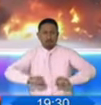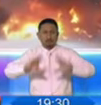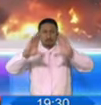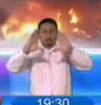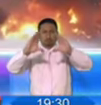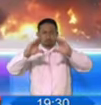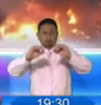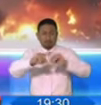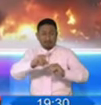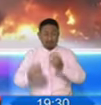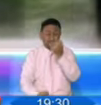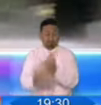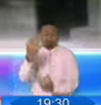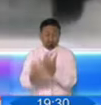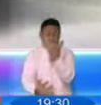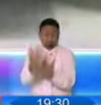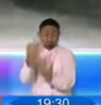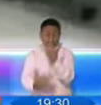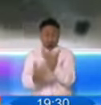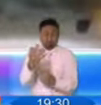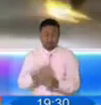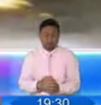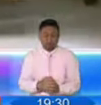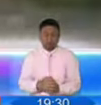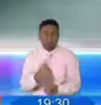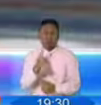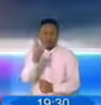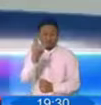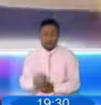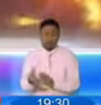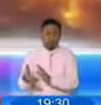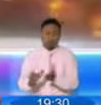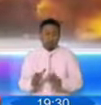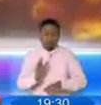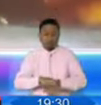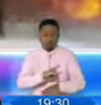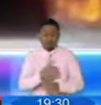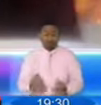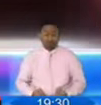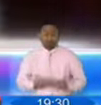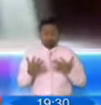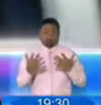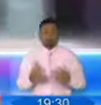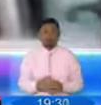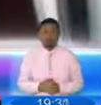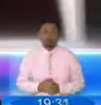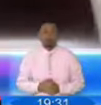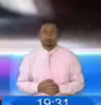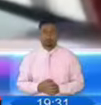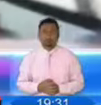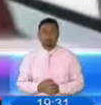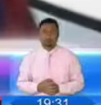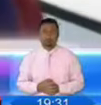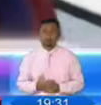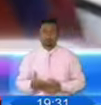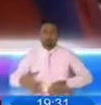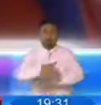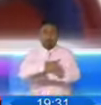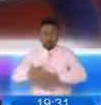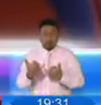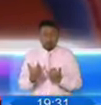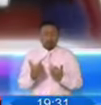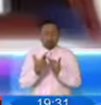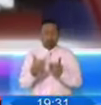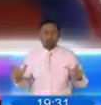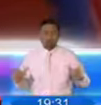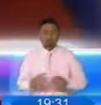gran incendio que provocó el accidente. Se confirmó que una persona falleció a causa del incidente. A pesar del percance, la vía está